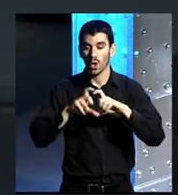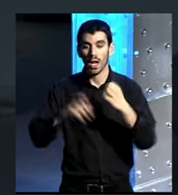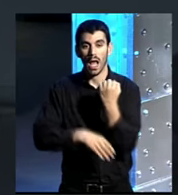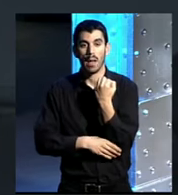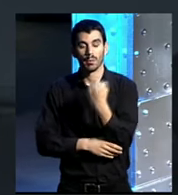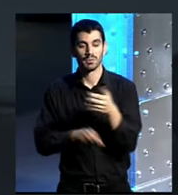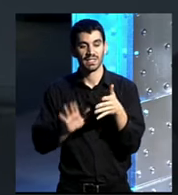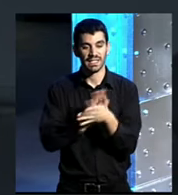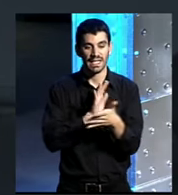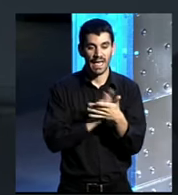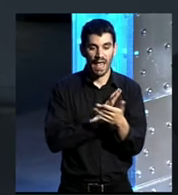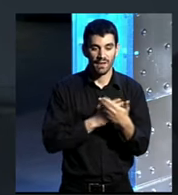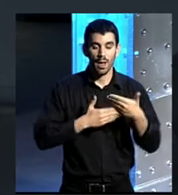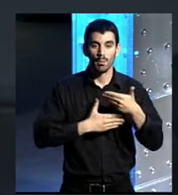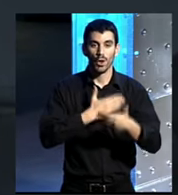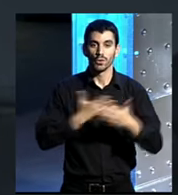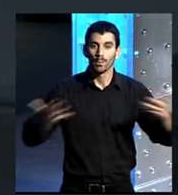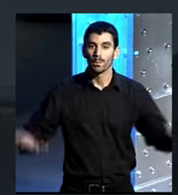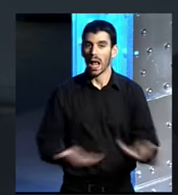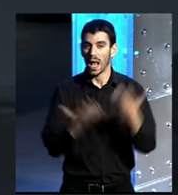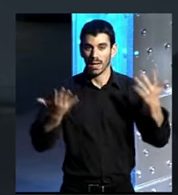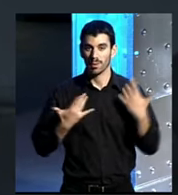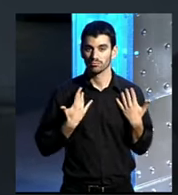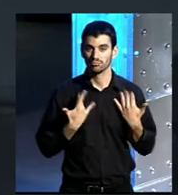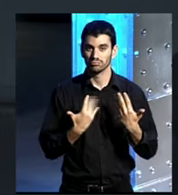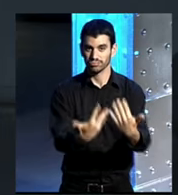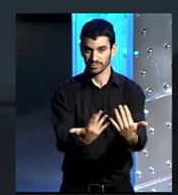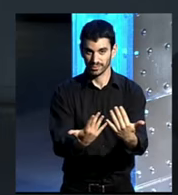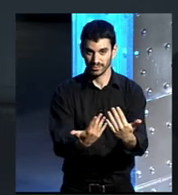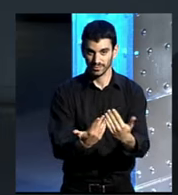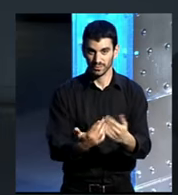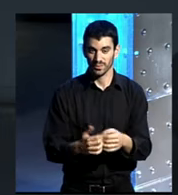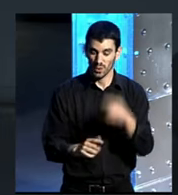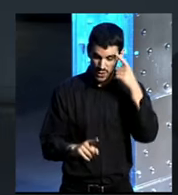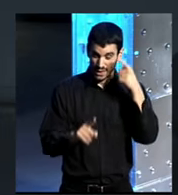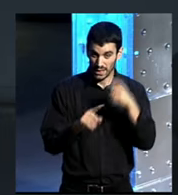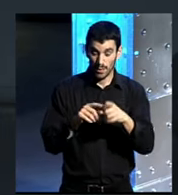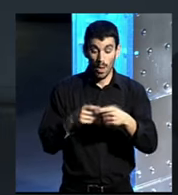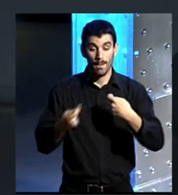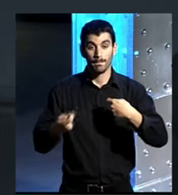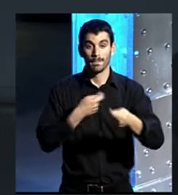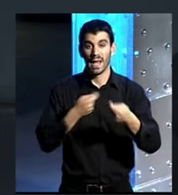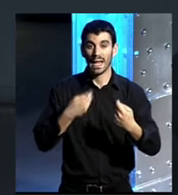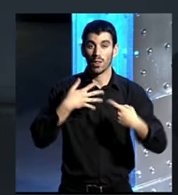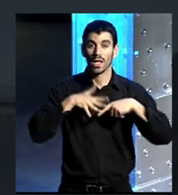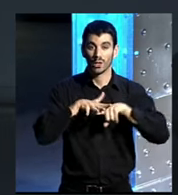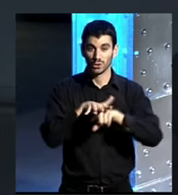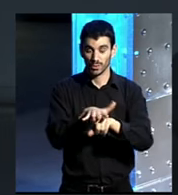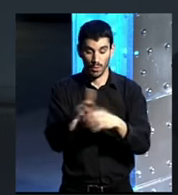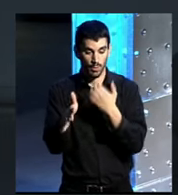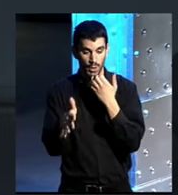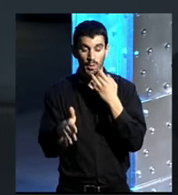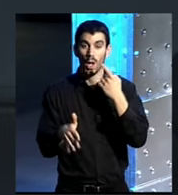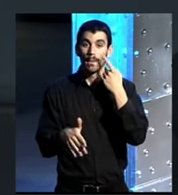catalizadores para la promoción y la expansión del enfoque de mercados inclusivos, como por ejemplo el Banco